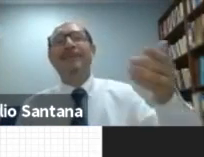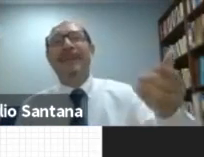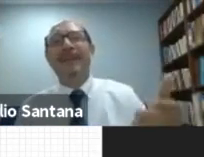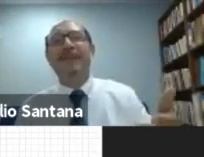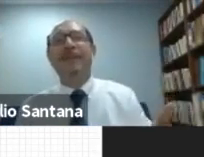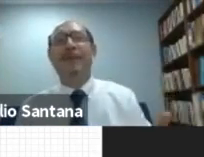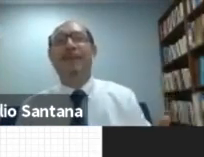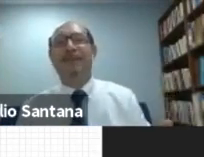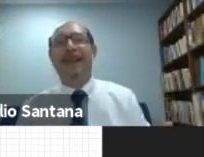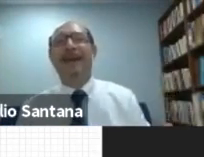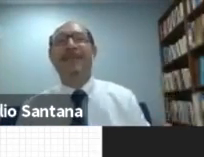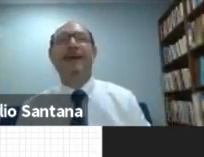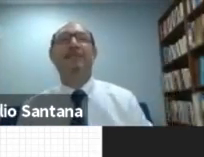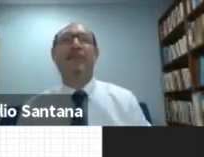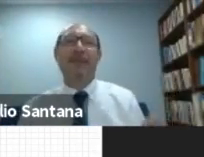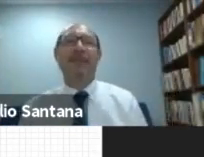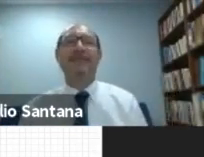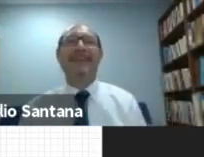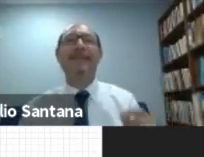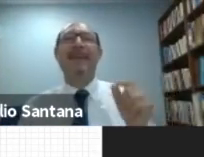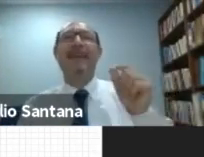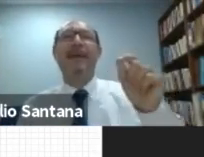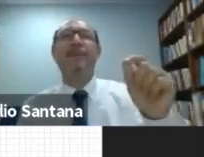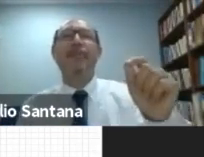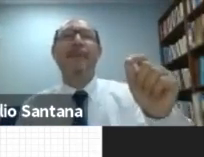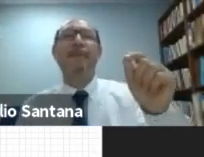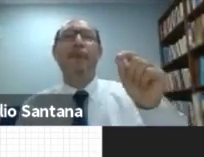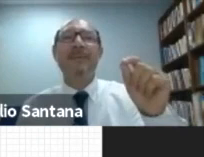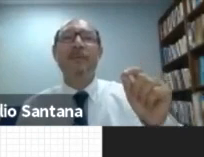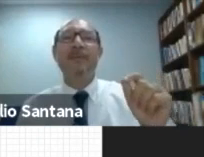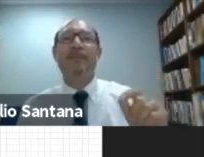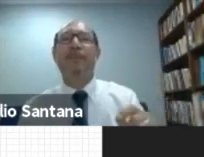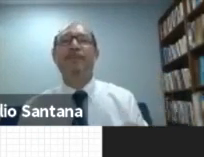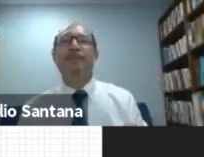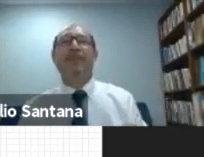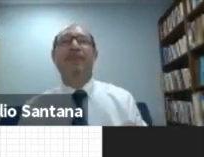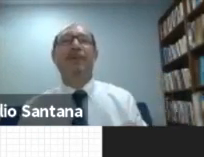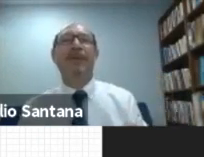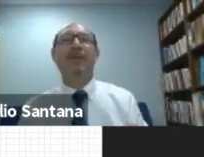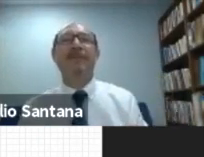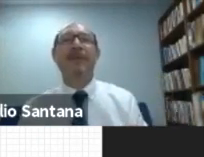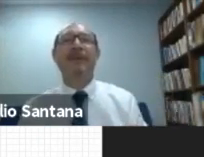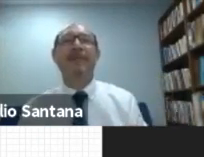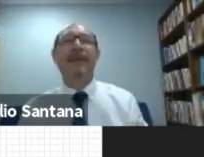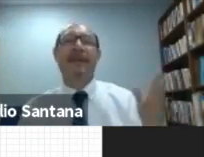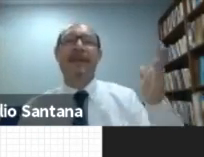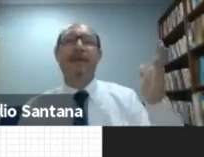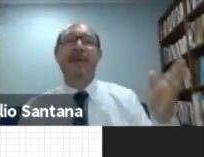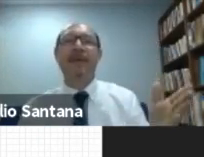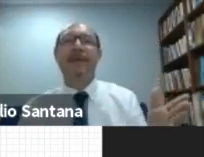hicieron diferentes esfuerzos para esta respuesta. Sé que me queda poquísimo tiempo, pero quiero mencionar